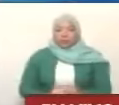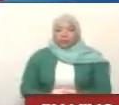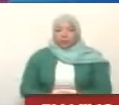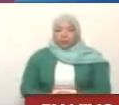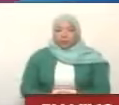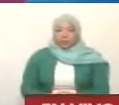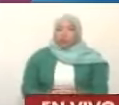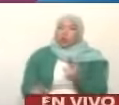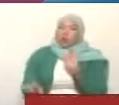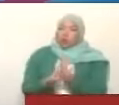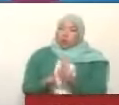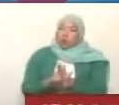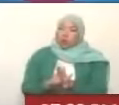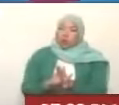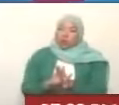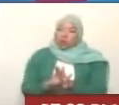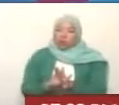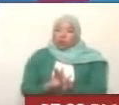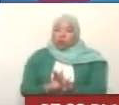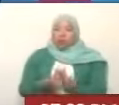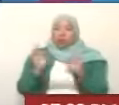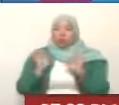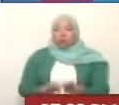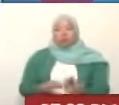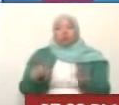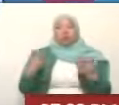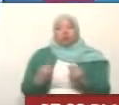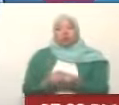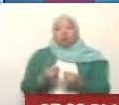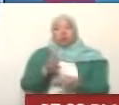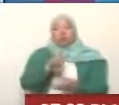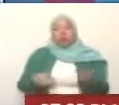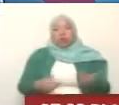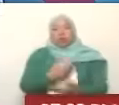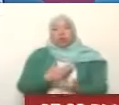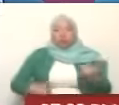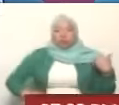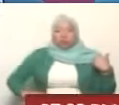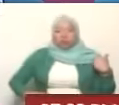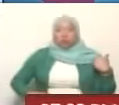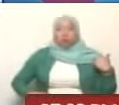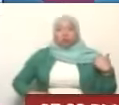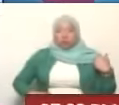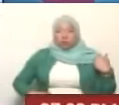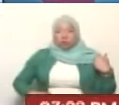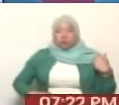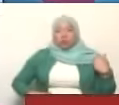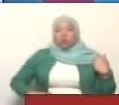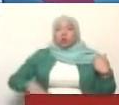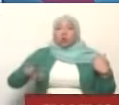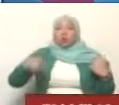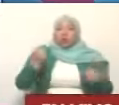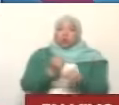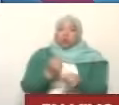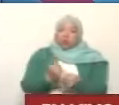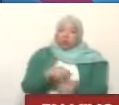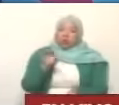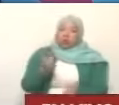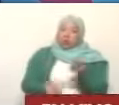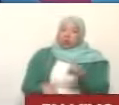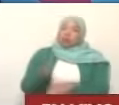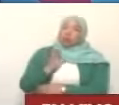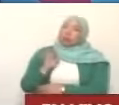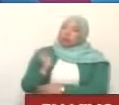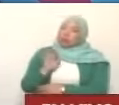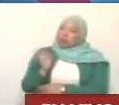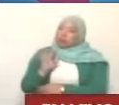que se aprobó. Johan organizó acá, junto a la vicepresidenta ejecutiva, Delcy Rodríguez, un tremendo seminario